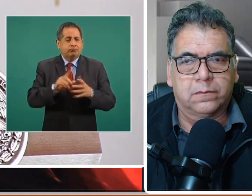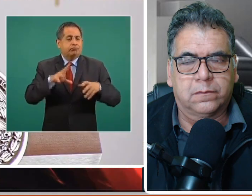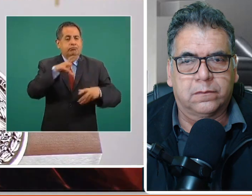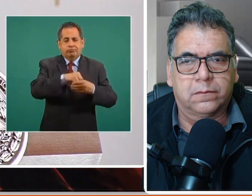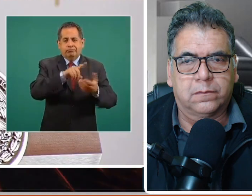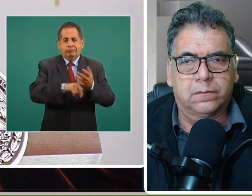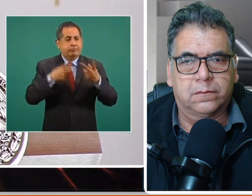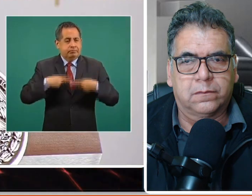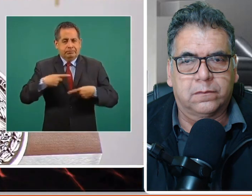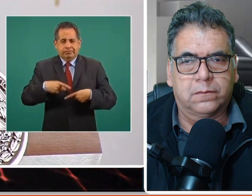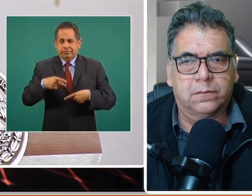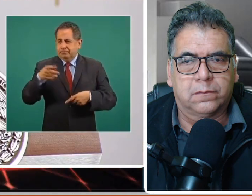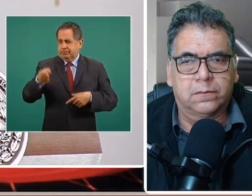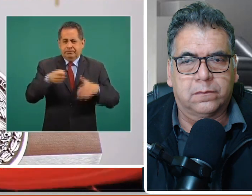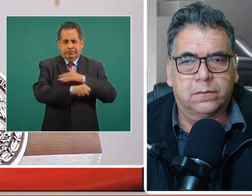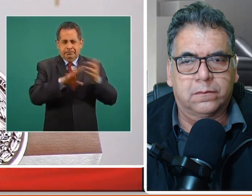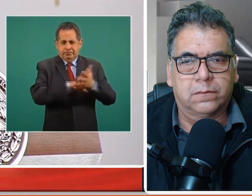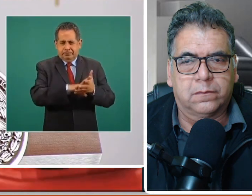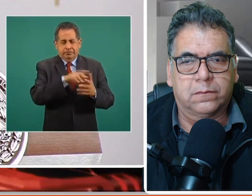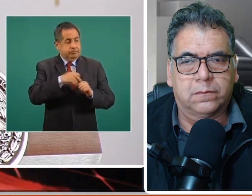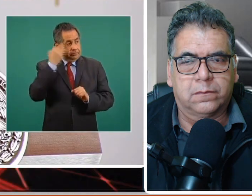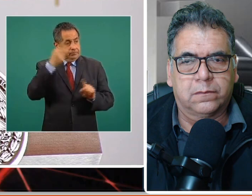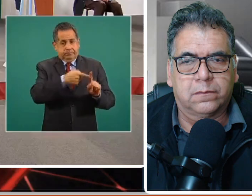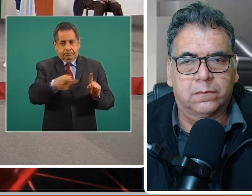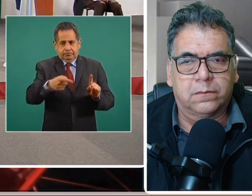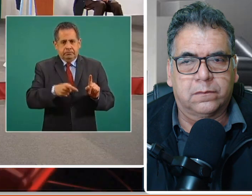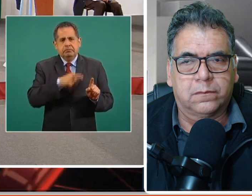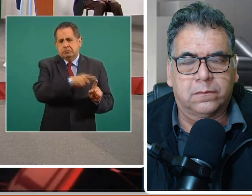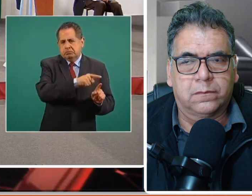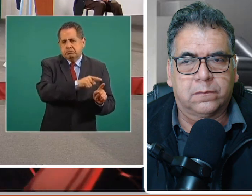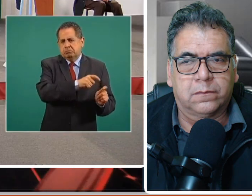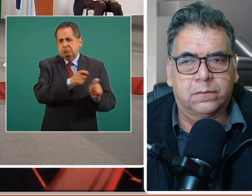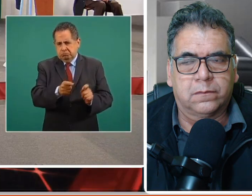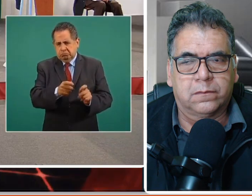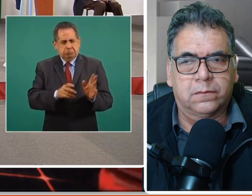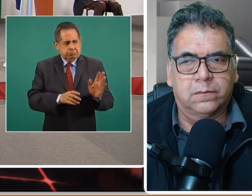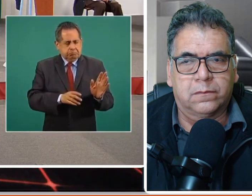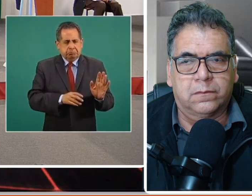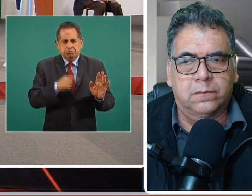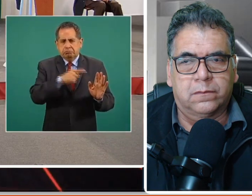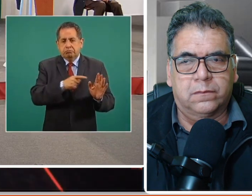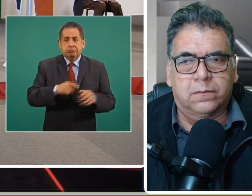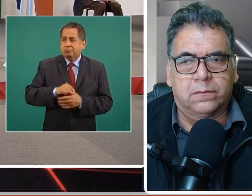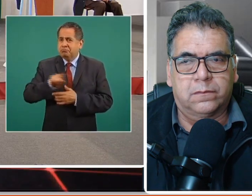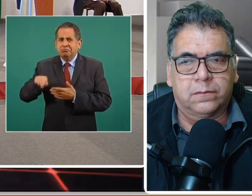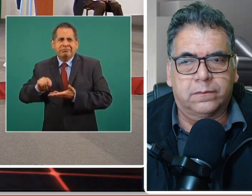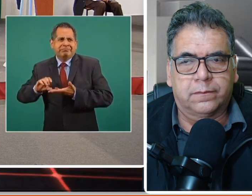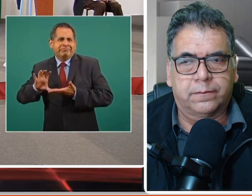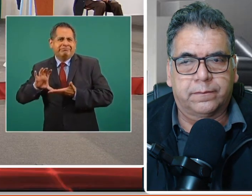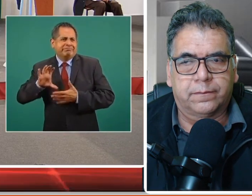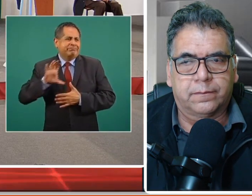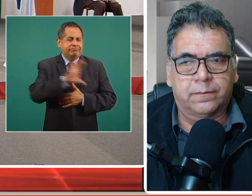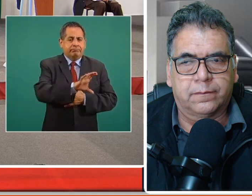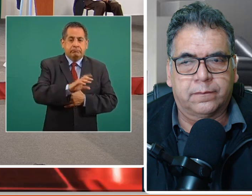internos durante la vigencia del contrato. Eso es lo que pone el proveedor, y reiterar, todo esto fue